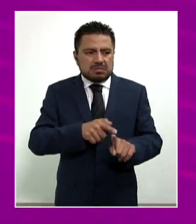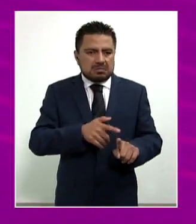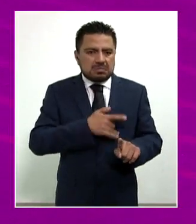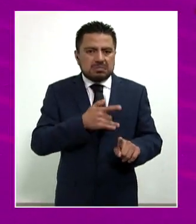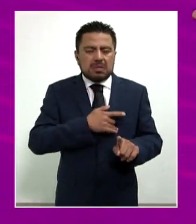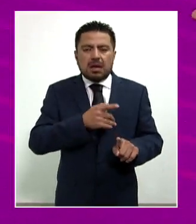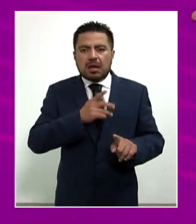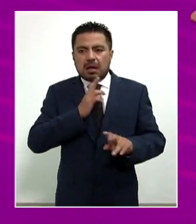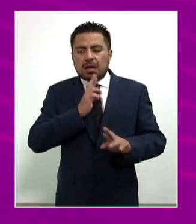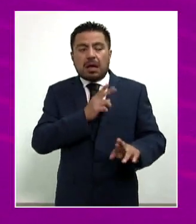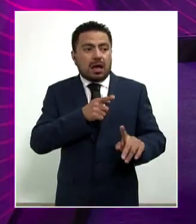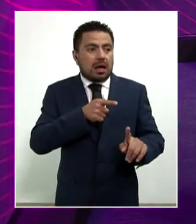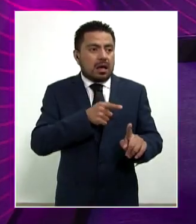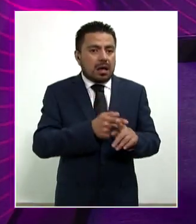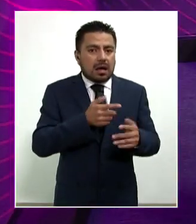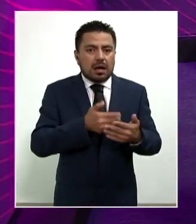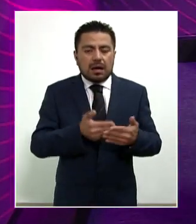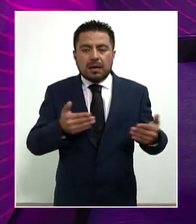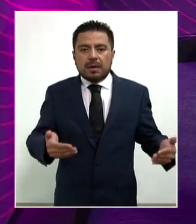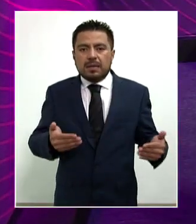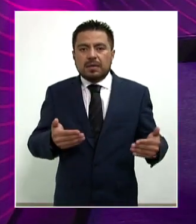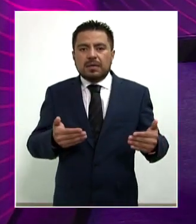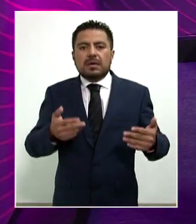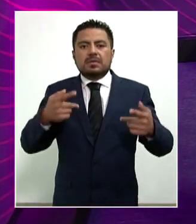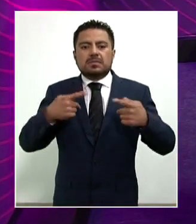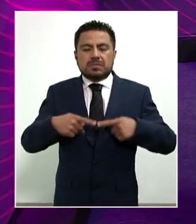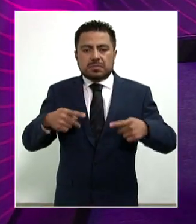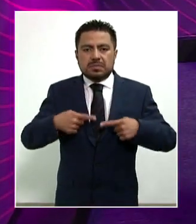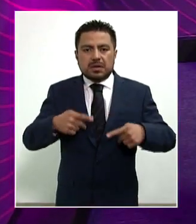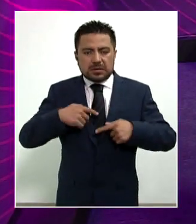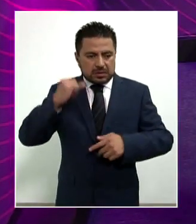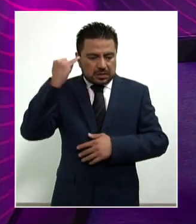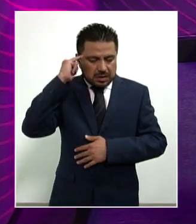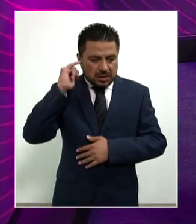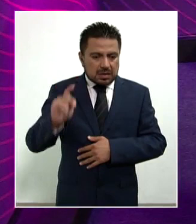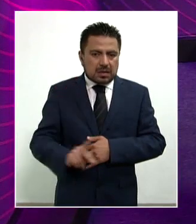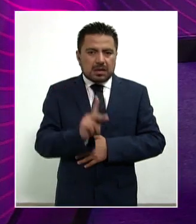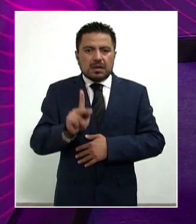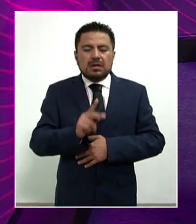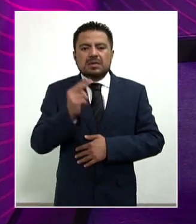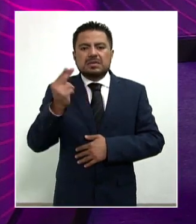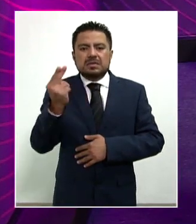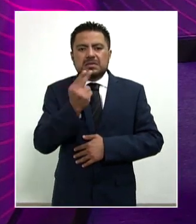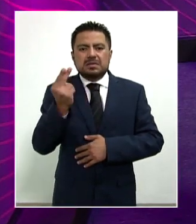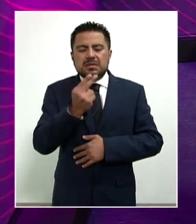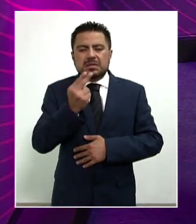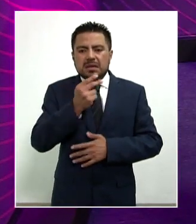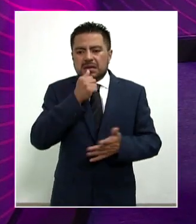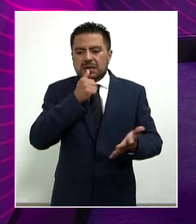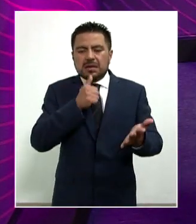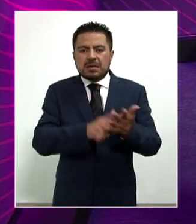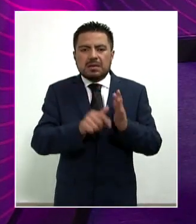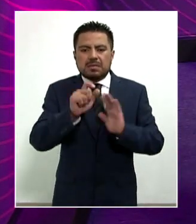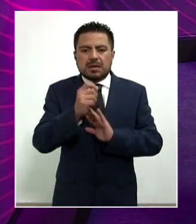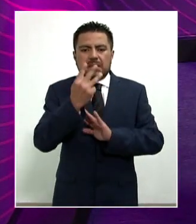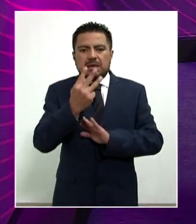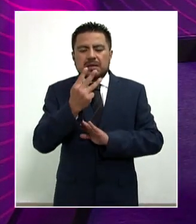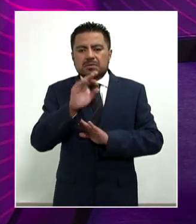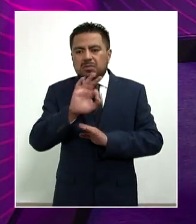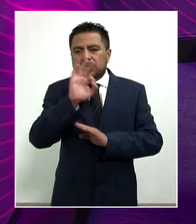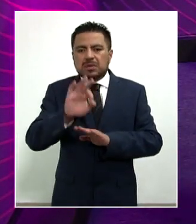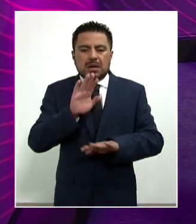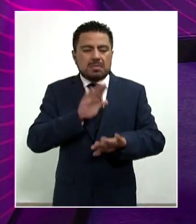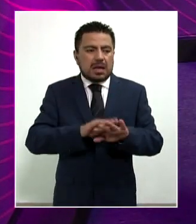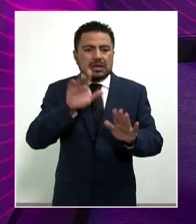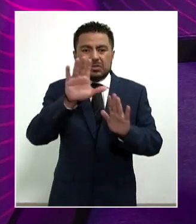Entonces resultaba que las personas indígenas necesitaban enviar 23% más